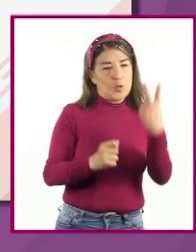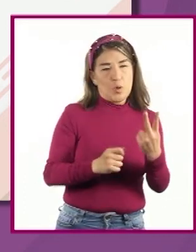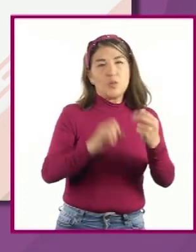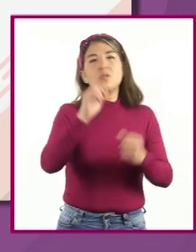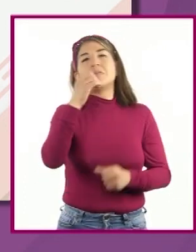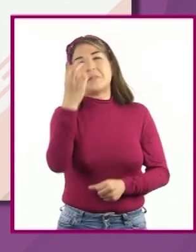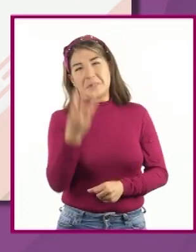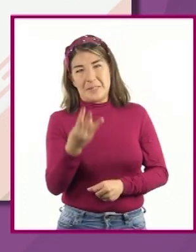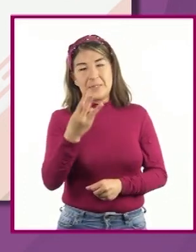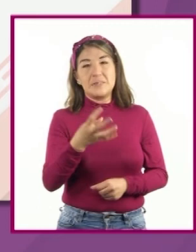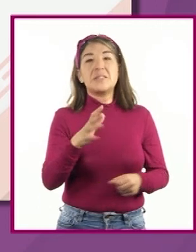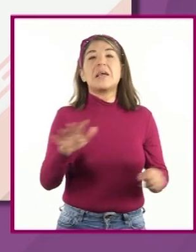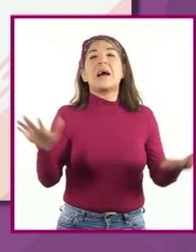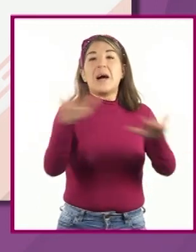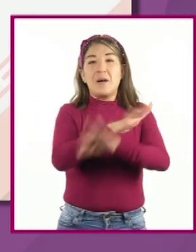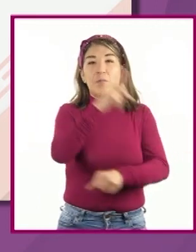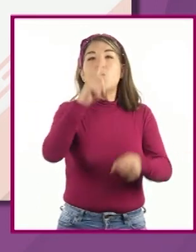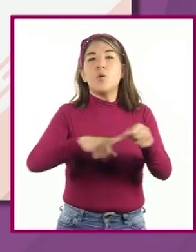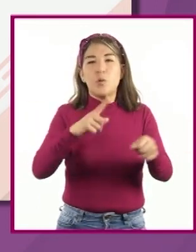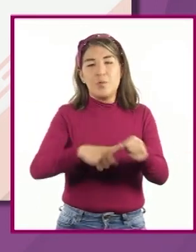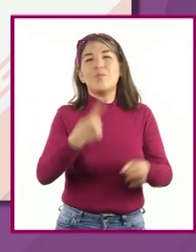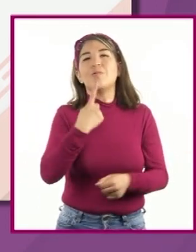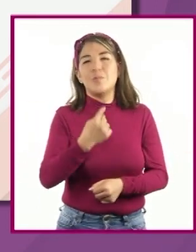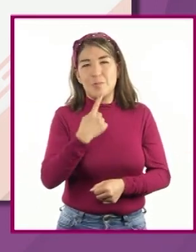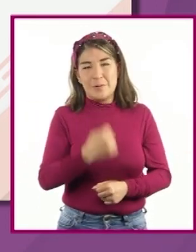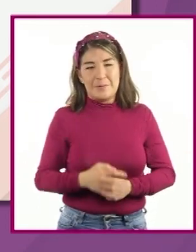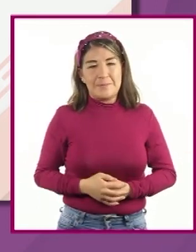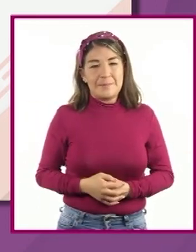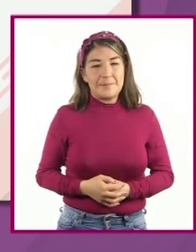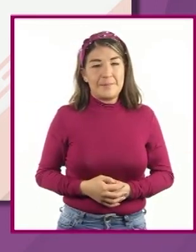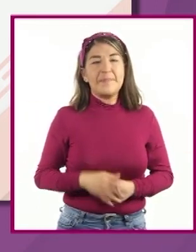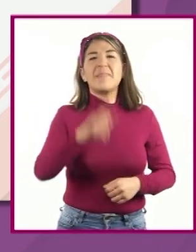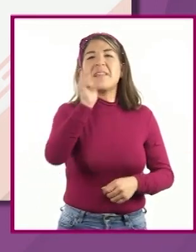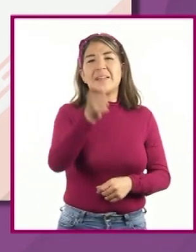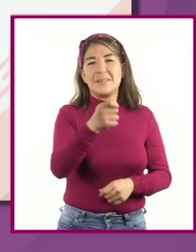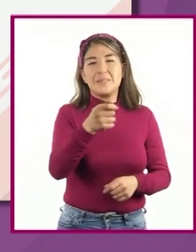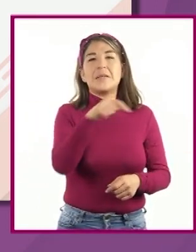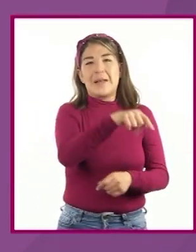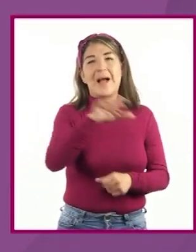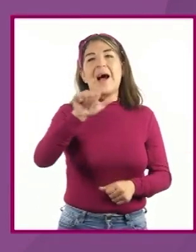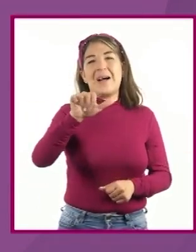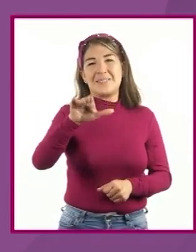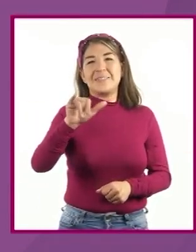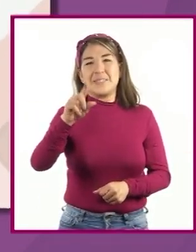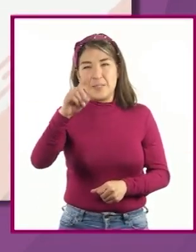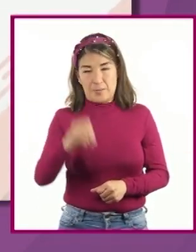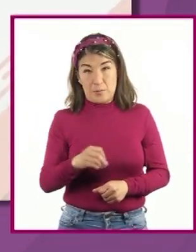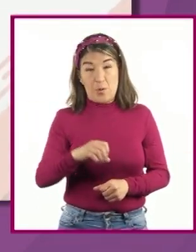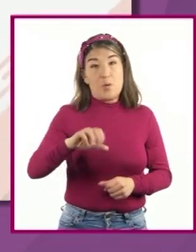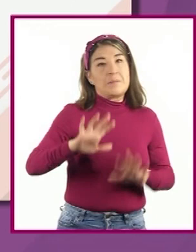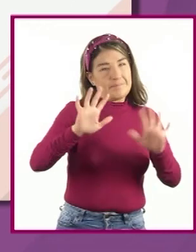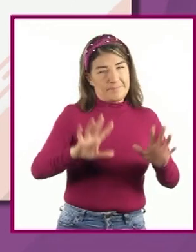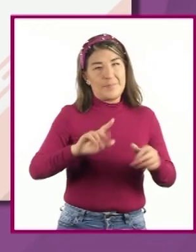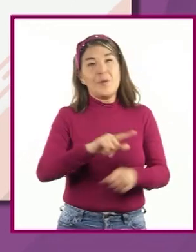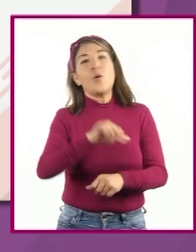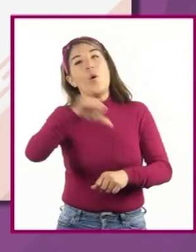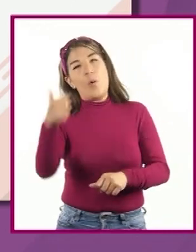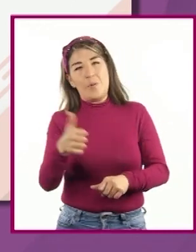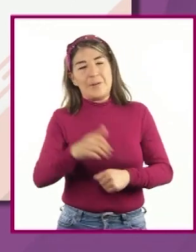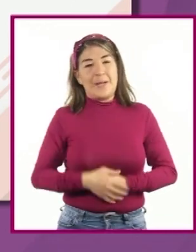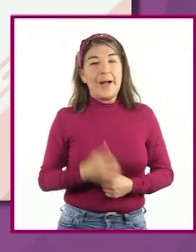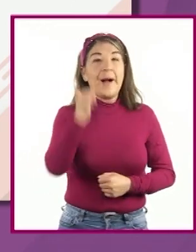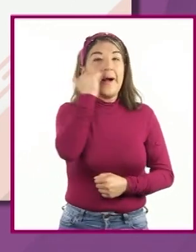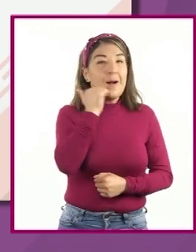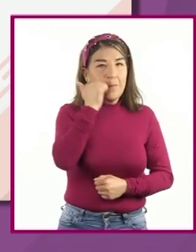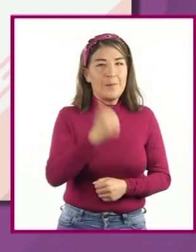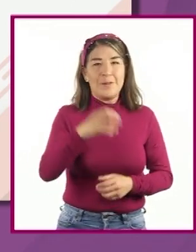y cambiaron a color rojo, lo que indica que se trata de ácidos. En cambio, el jabón y